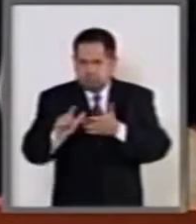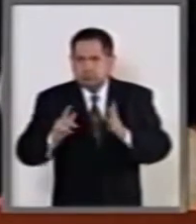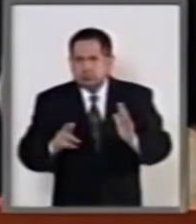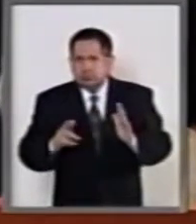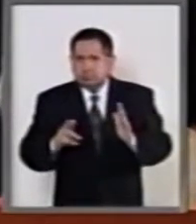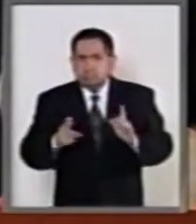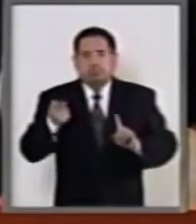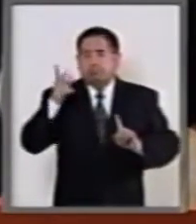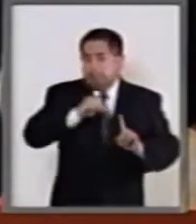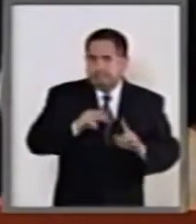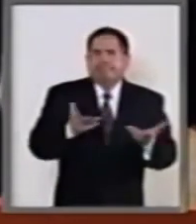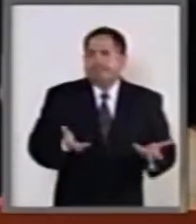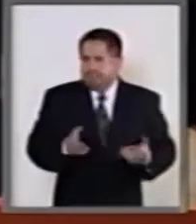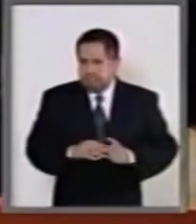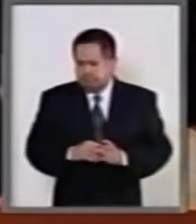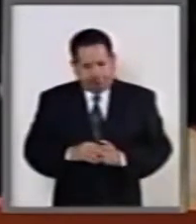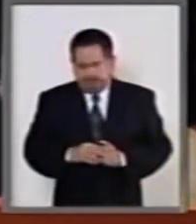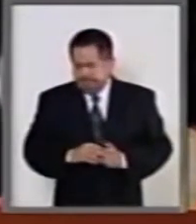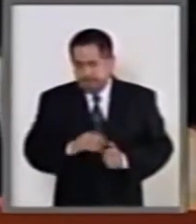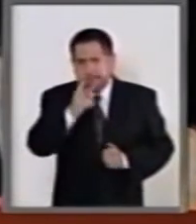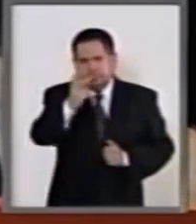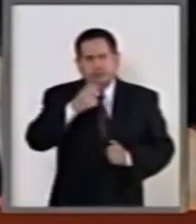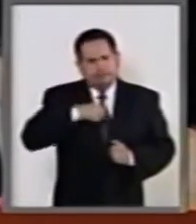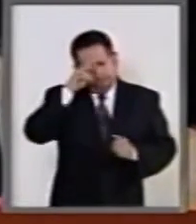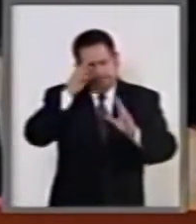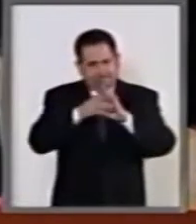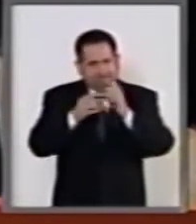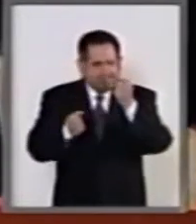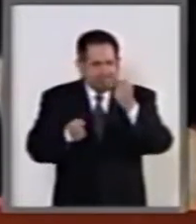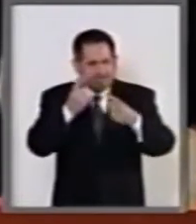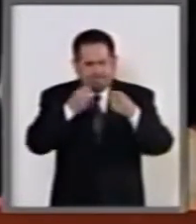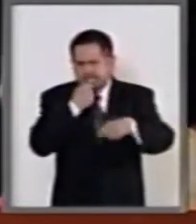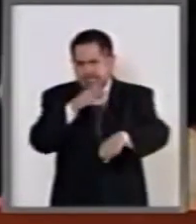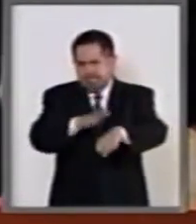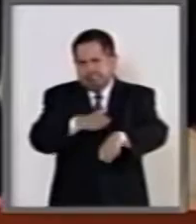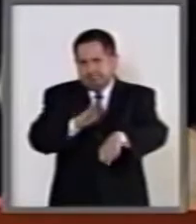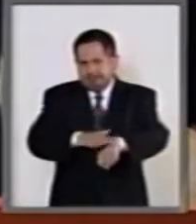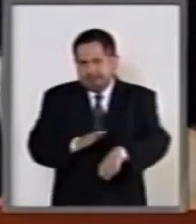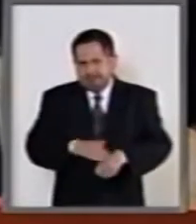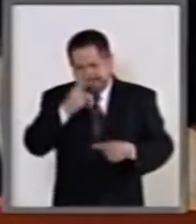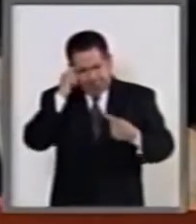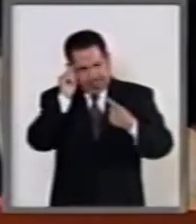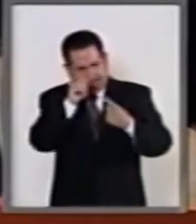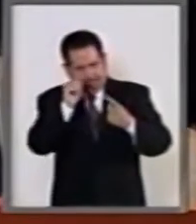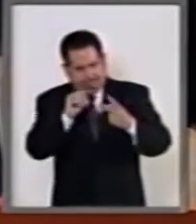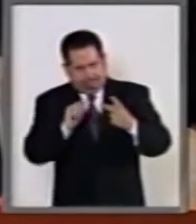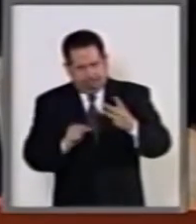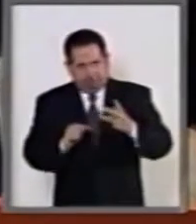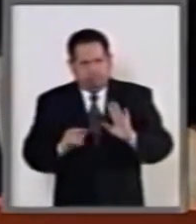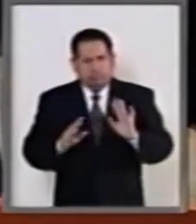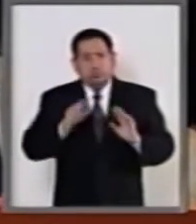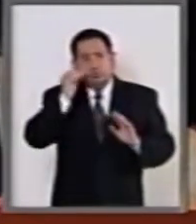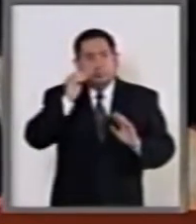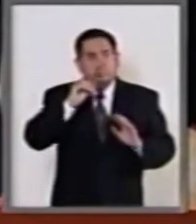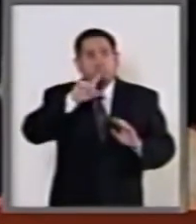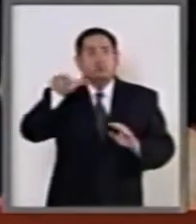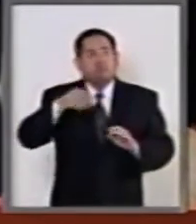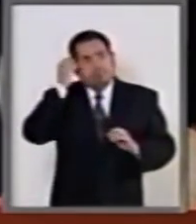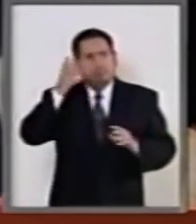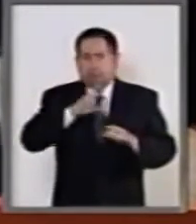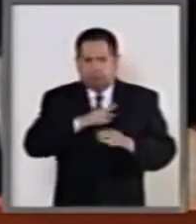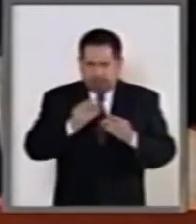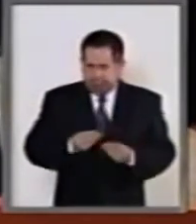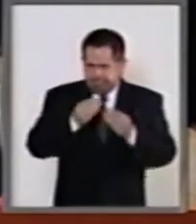fin, compañeras y compañeros, se trata de algunas observaciones concretas que no quiero dejar pasar la oportunidad